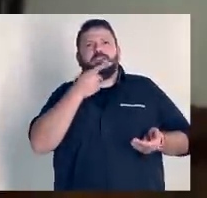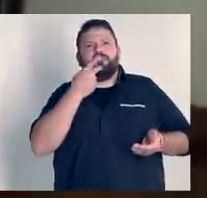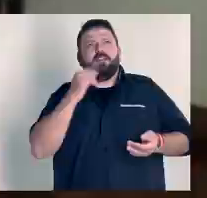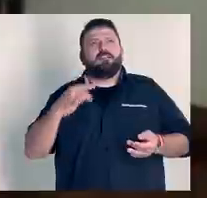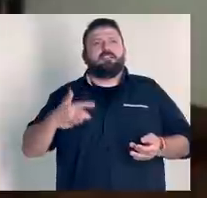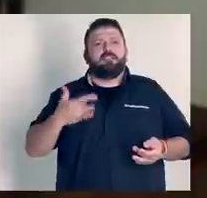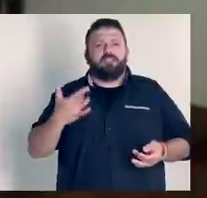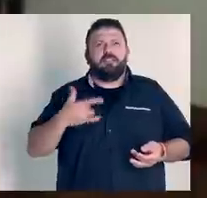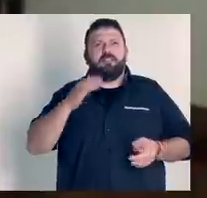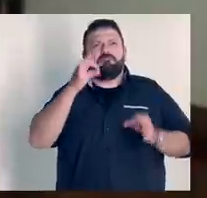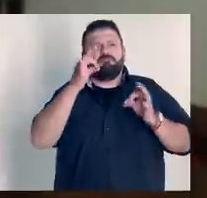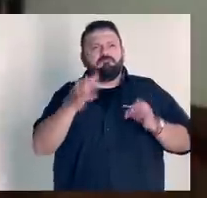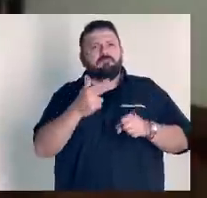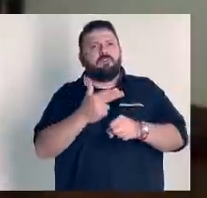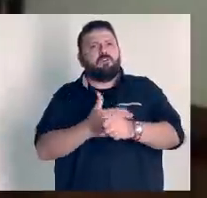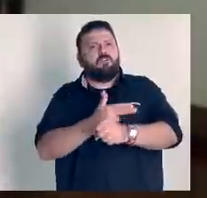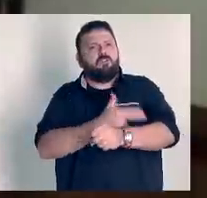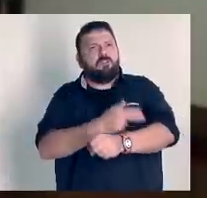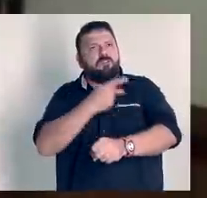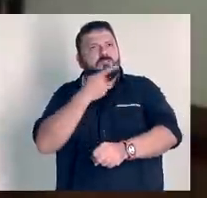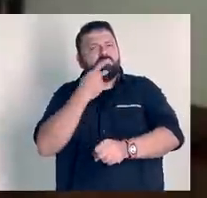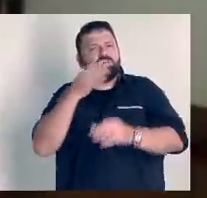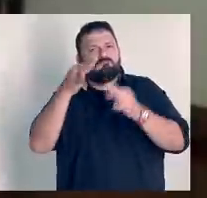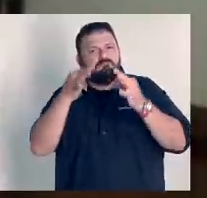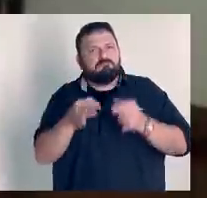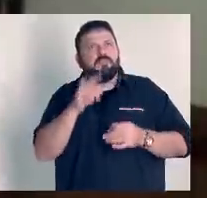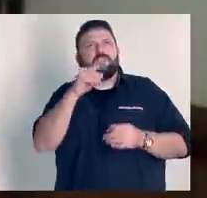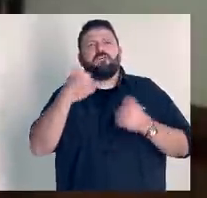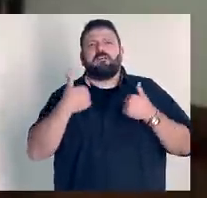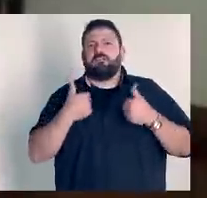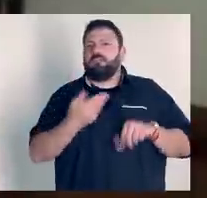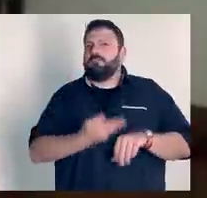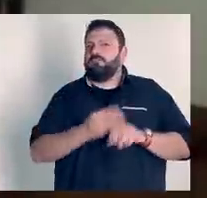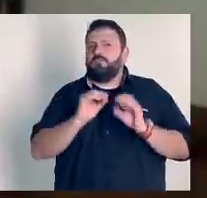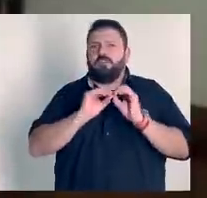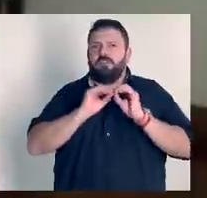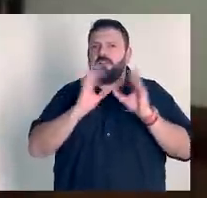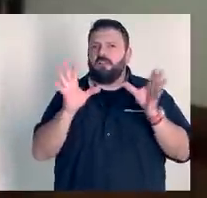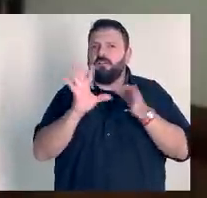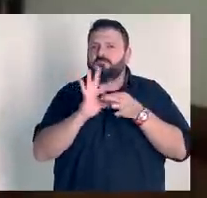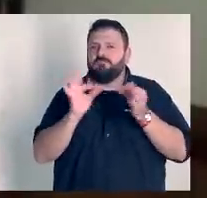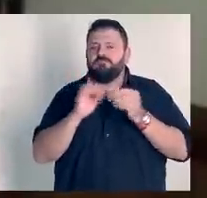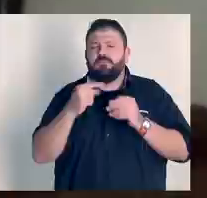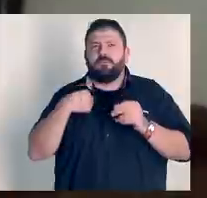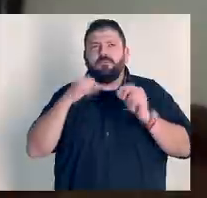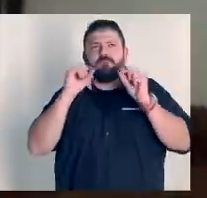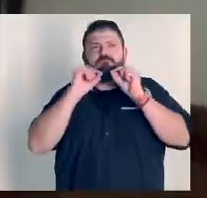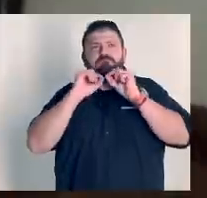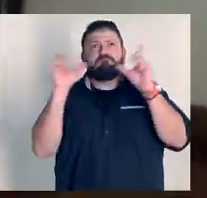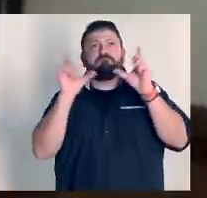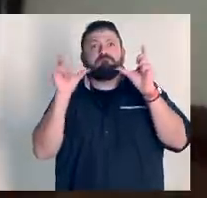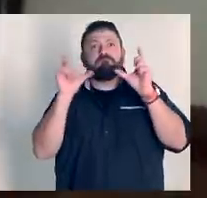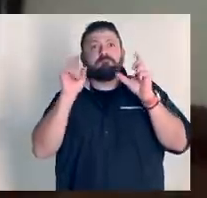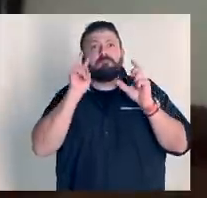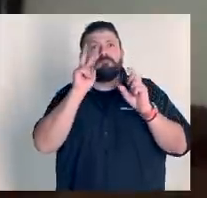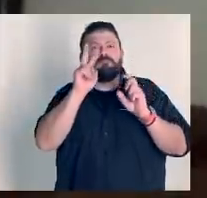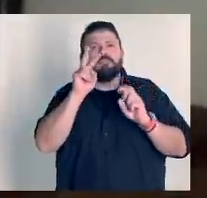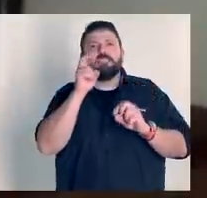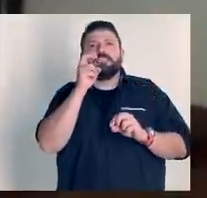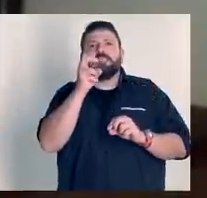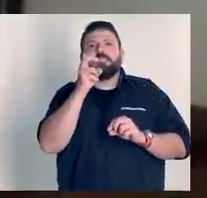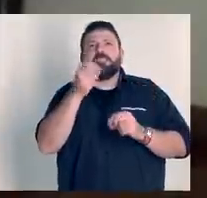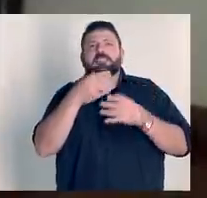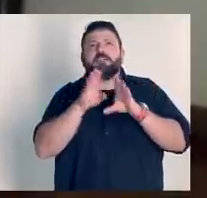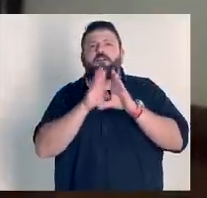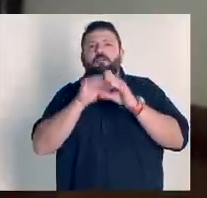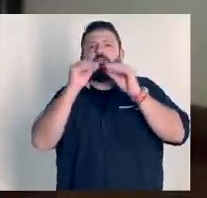era honesto, donde le entendí perfectamente. Eso me abrió completamente la mente